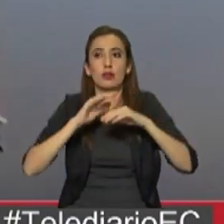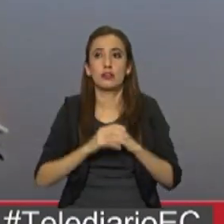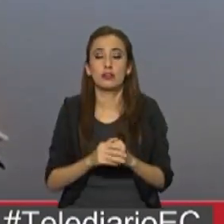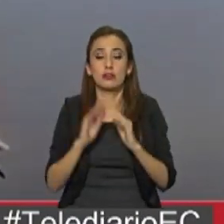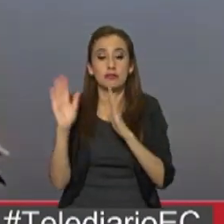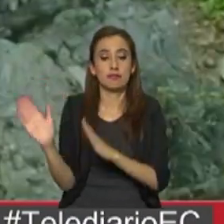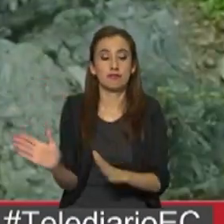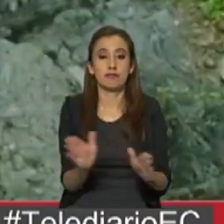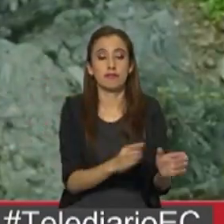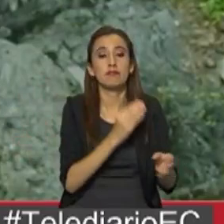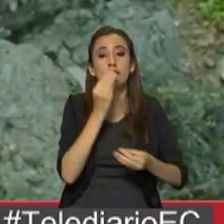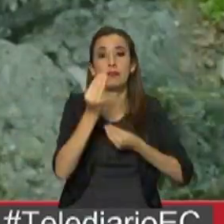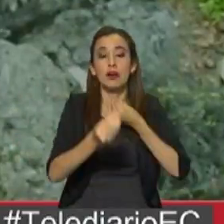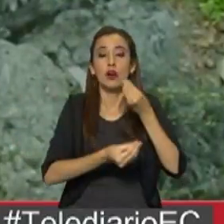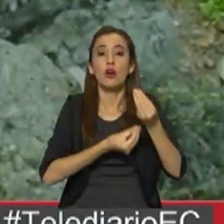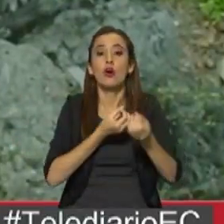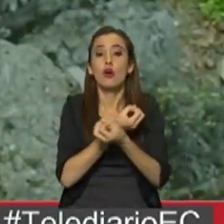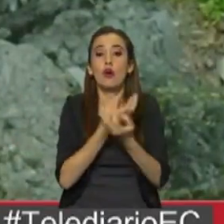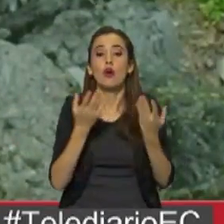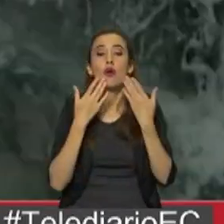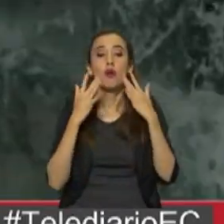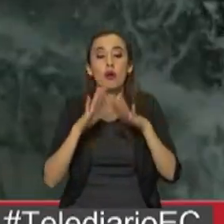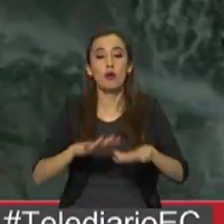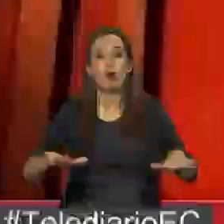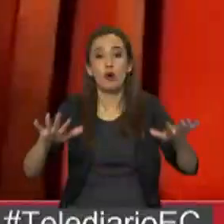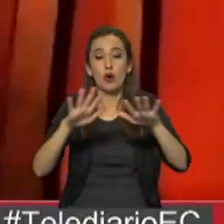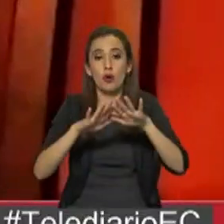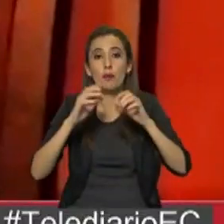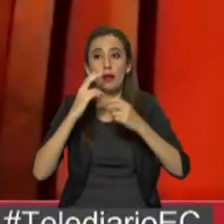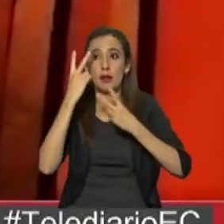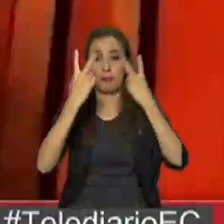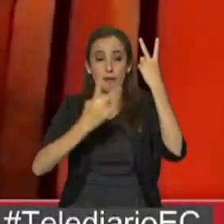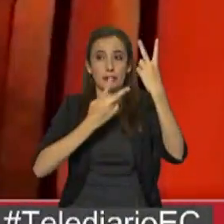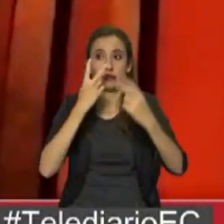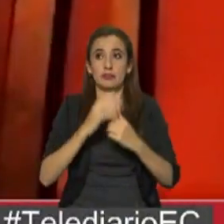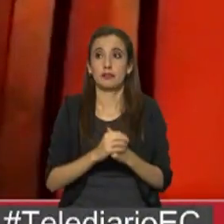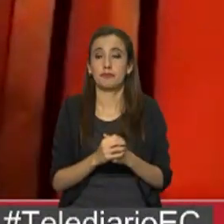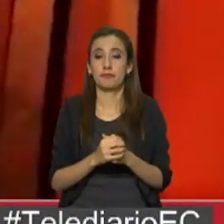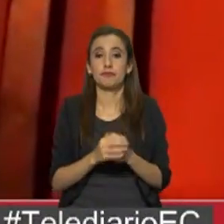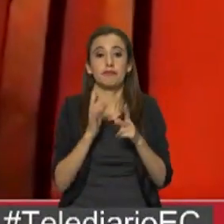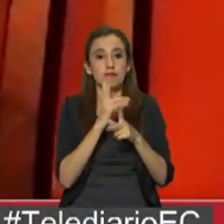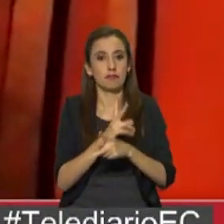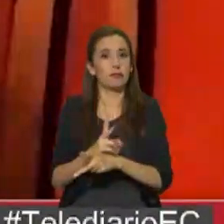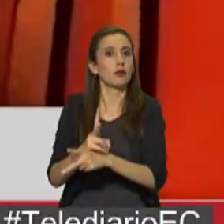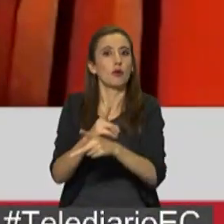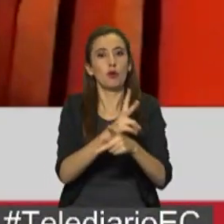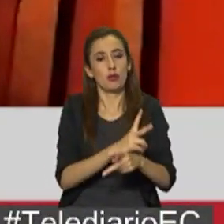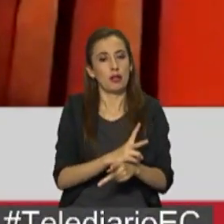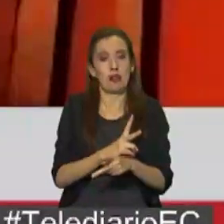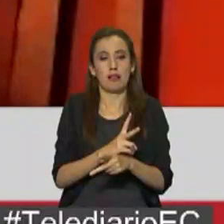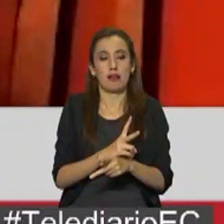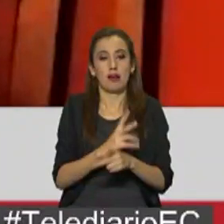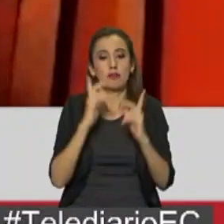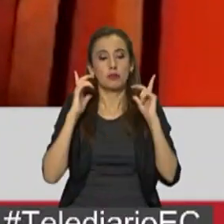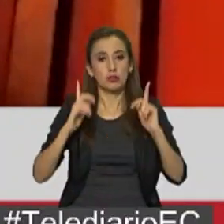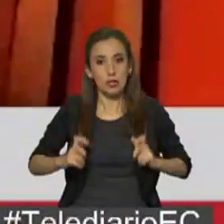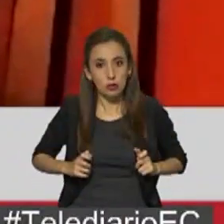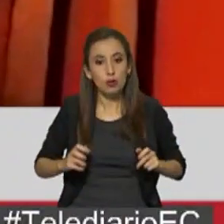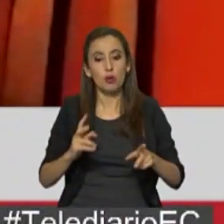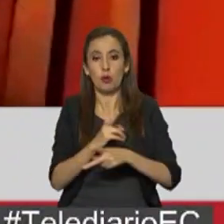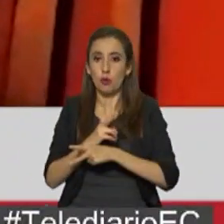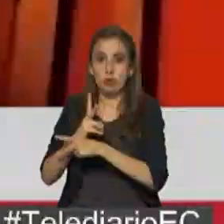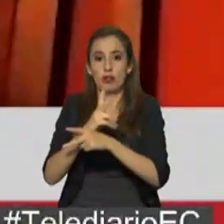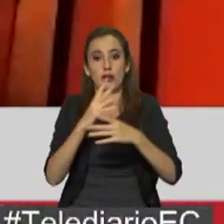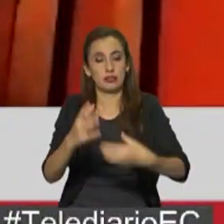será la higiene y salubridad en el destino que visites velar por quién y velar con seguridad entonces una